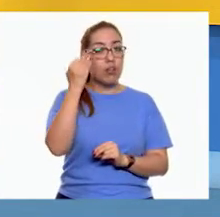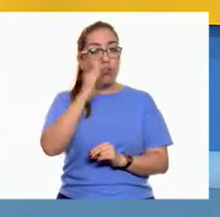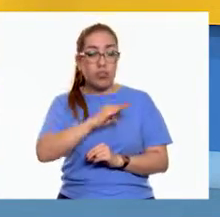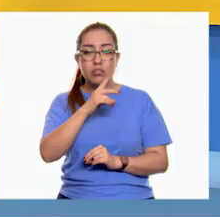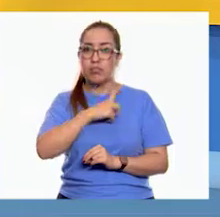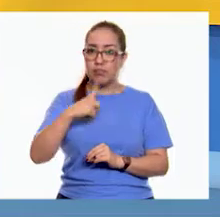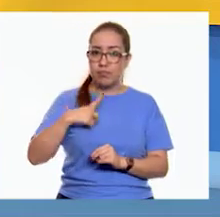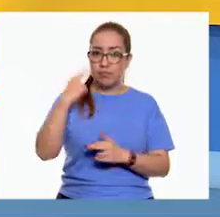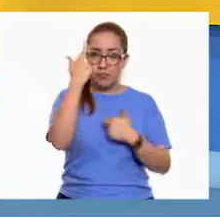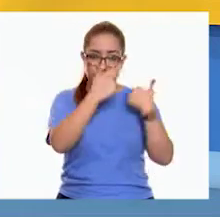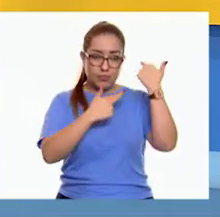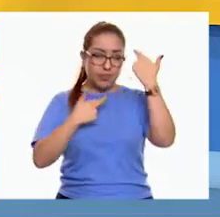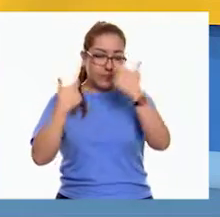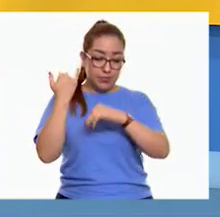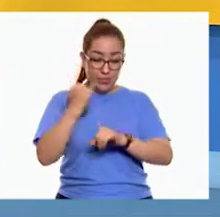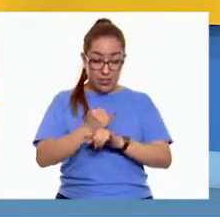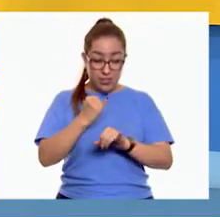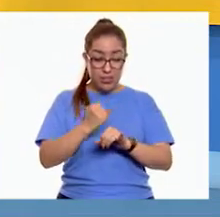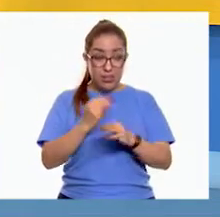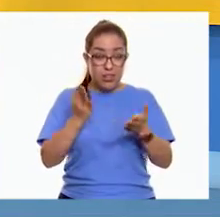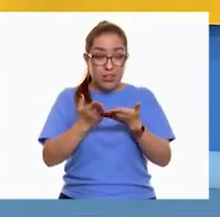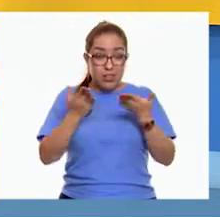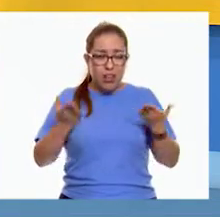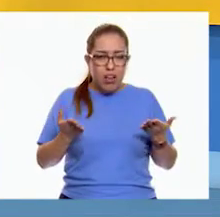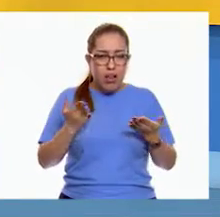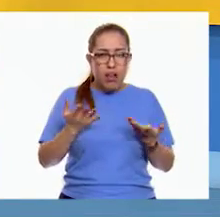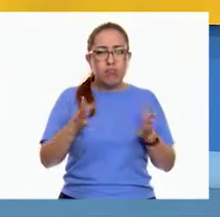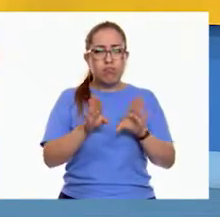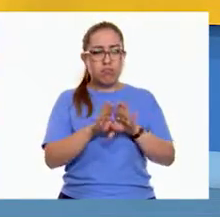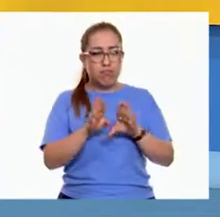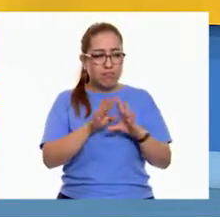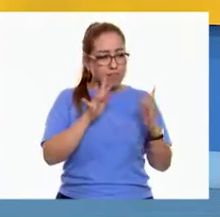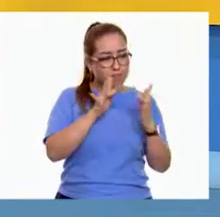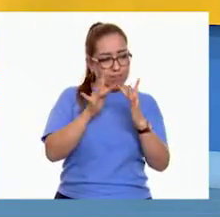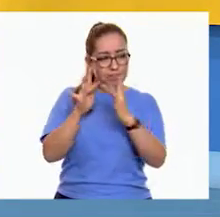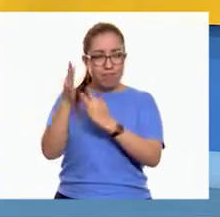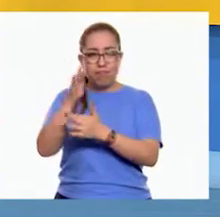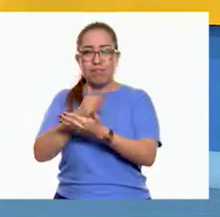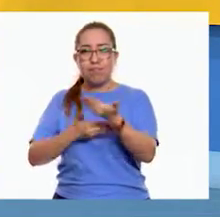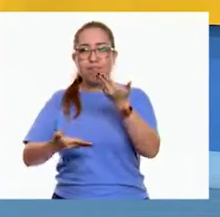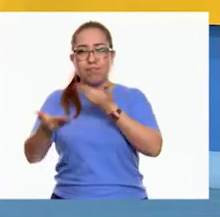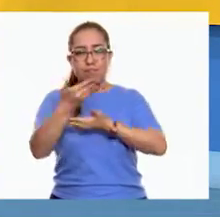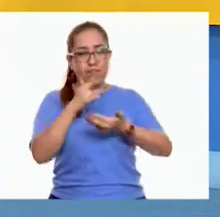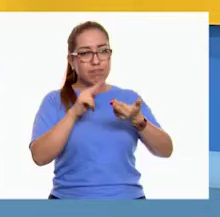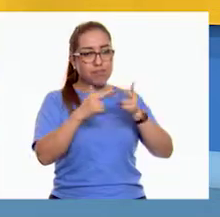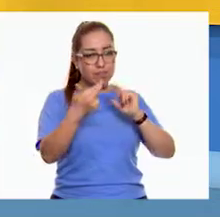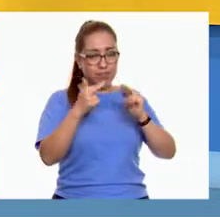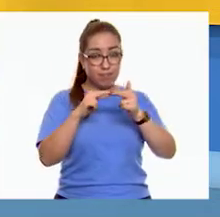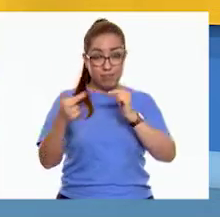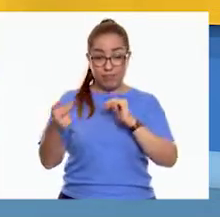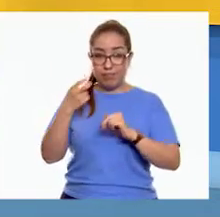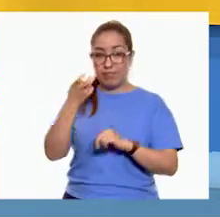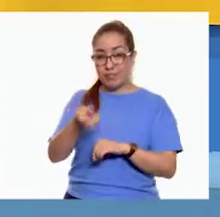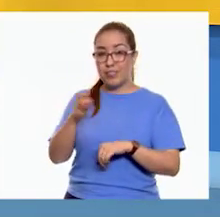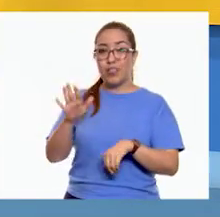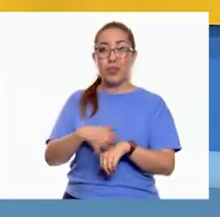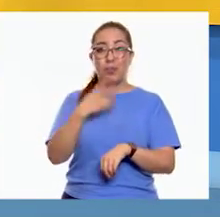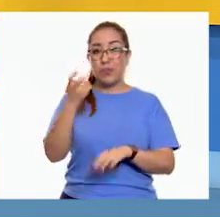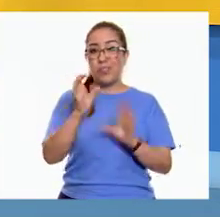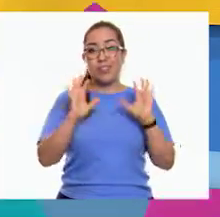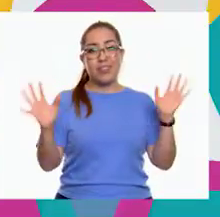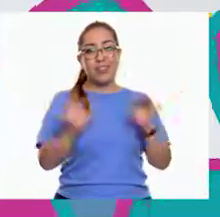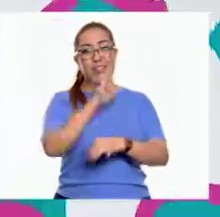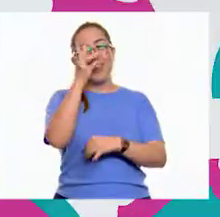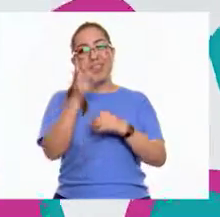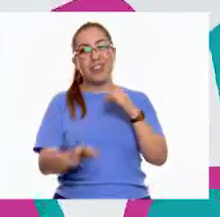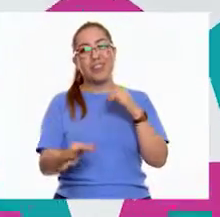nuestra manera de mantenernos informados, comunicarnos entre sí y convivir. Y es por eso que este es el número 10 y el último en